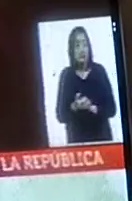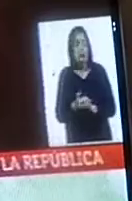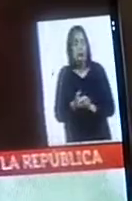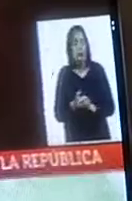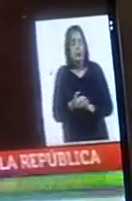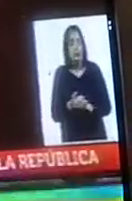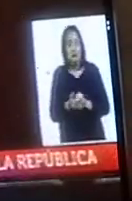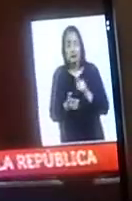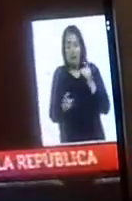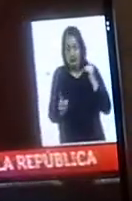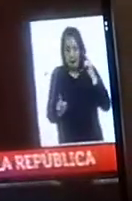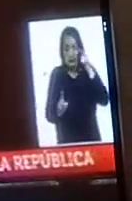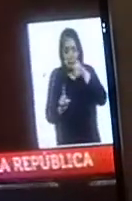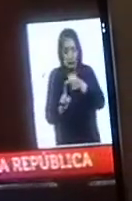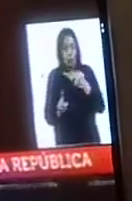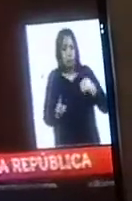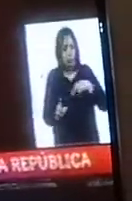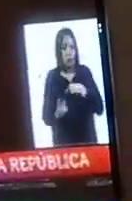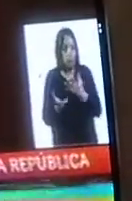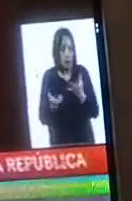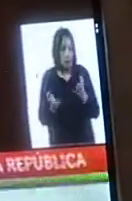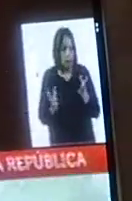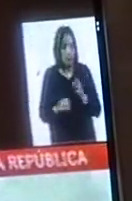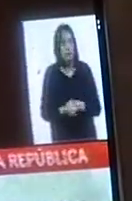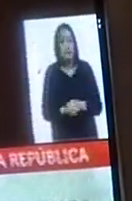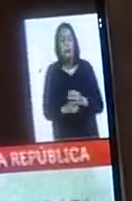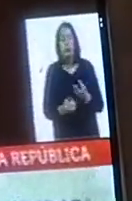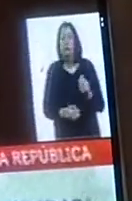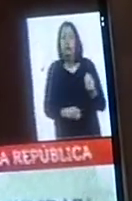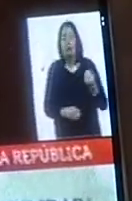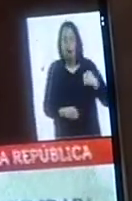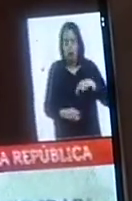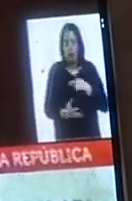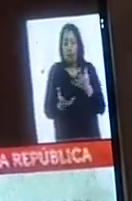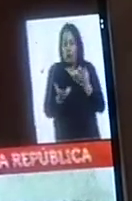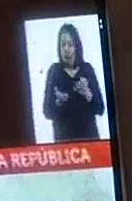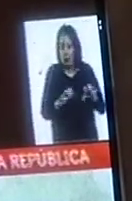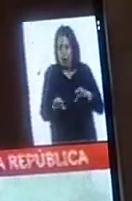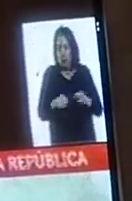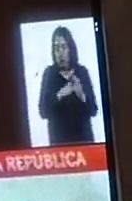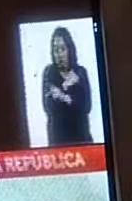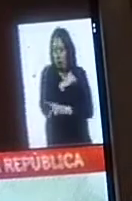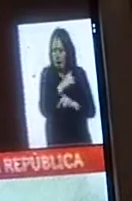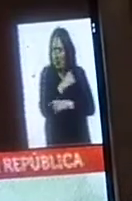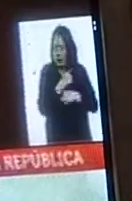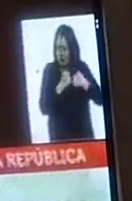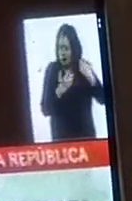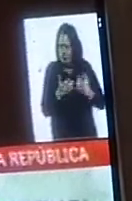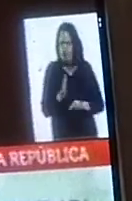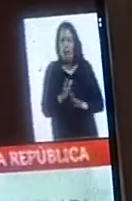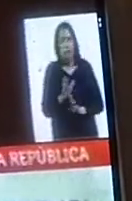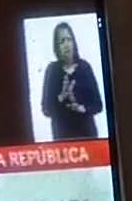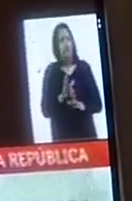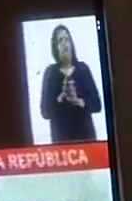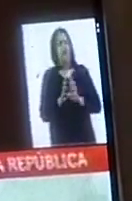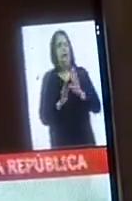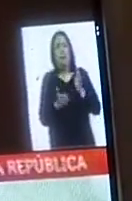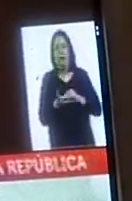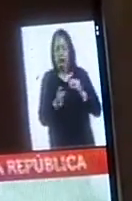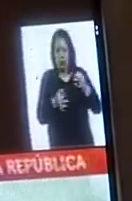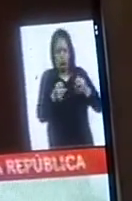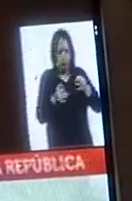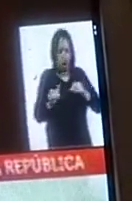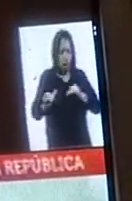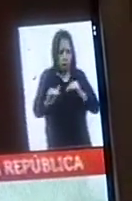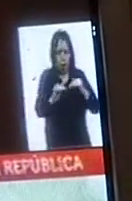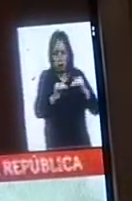hacia eso apuntamos porque queremos construir un país más próspero más justo un